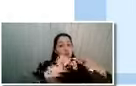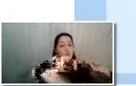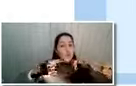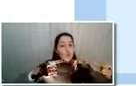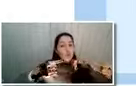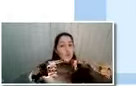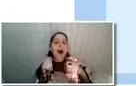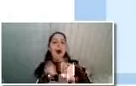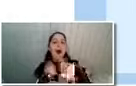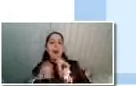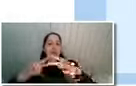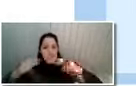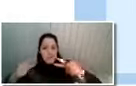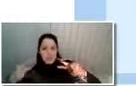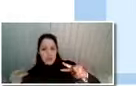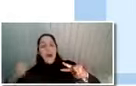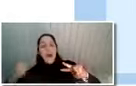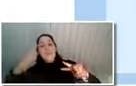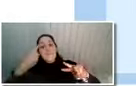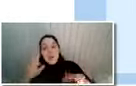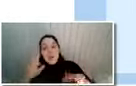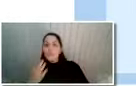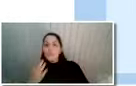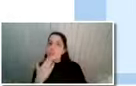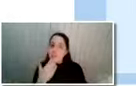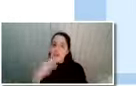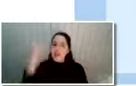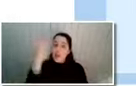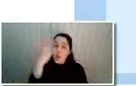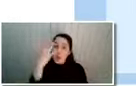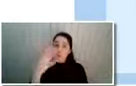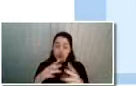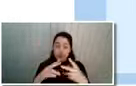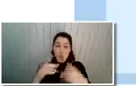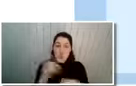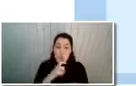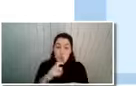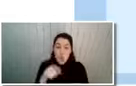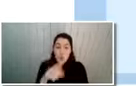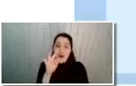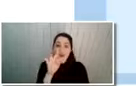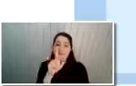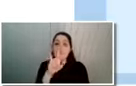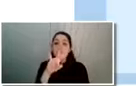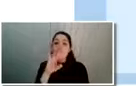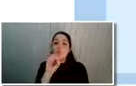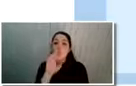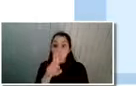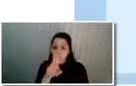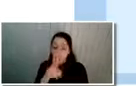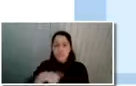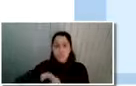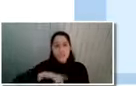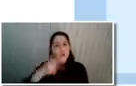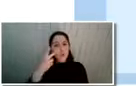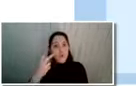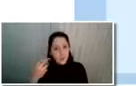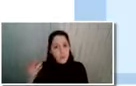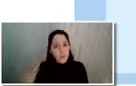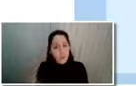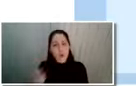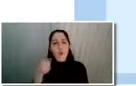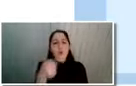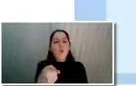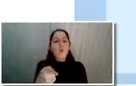que además lleva asociado un fluoróforo, lo que nosotros vemos no es un gel, lo que se observa es esta señal